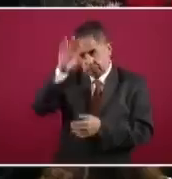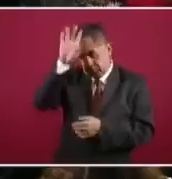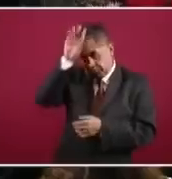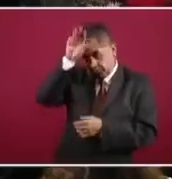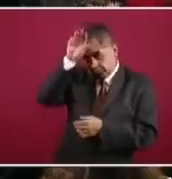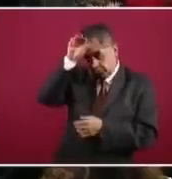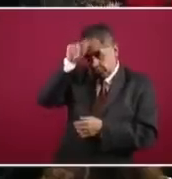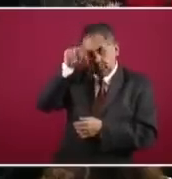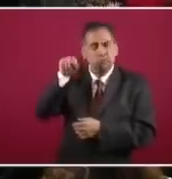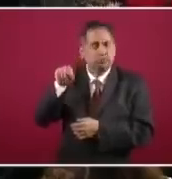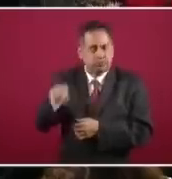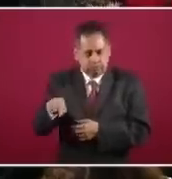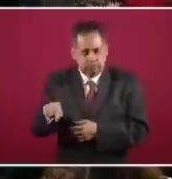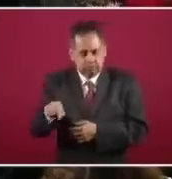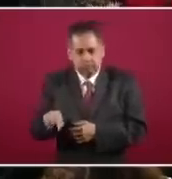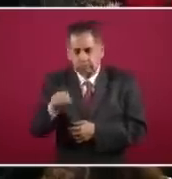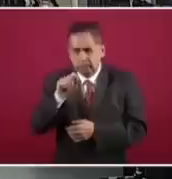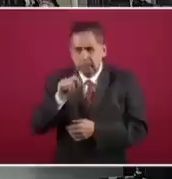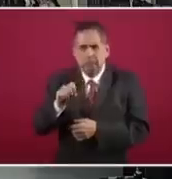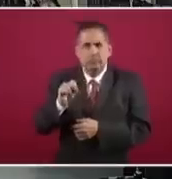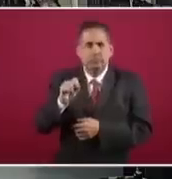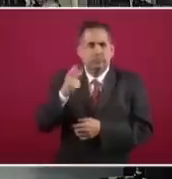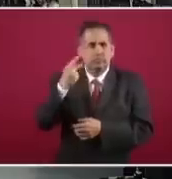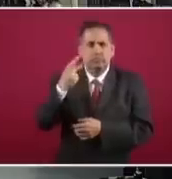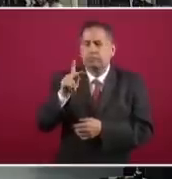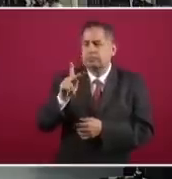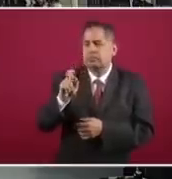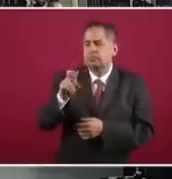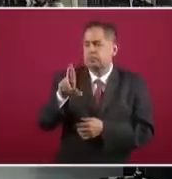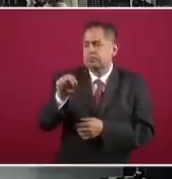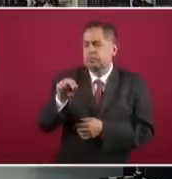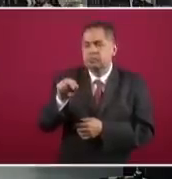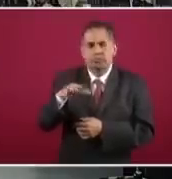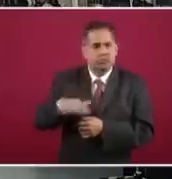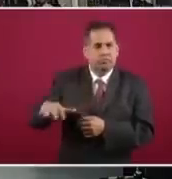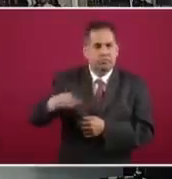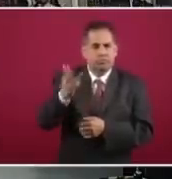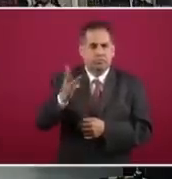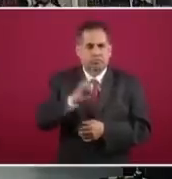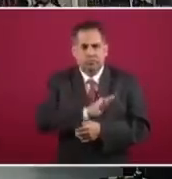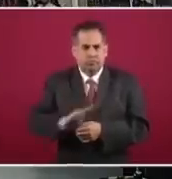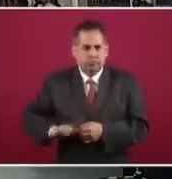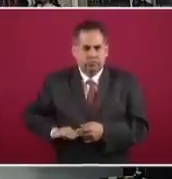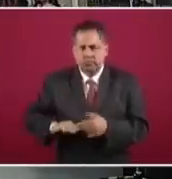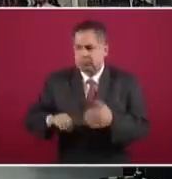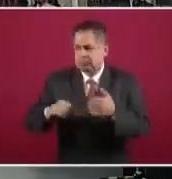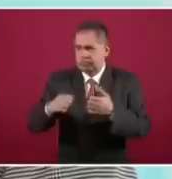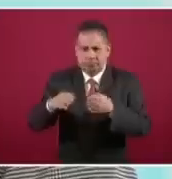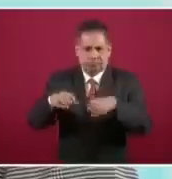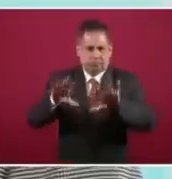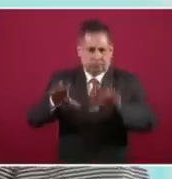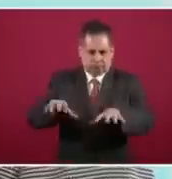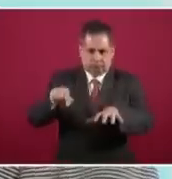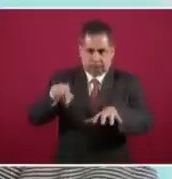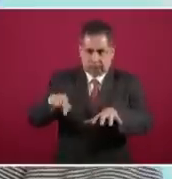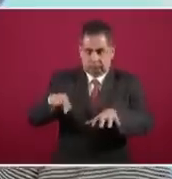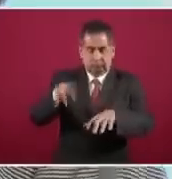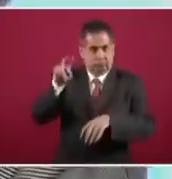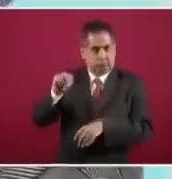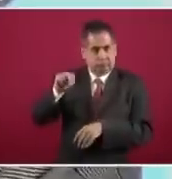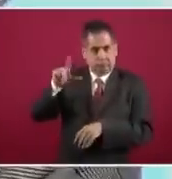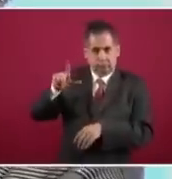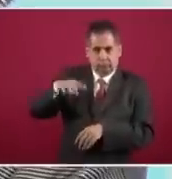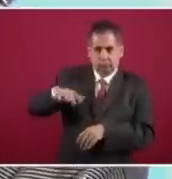Monterrey y San Pedro, que son dos municipios conurbados, para también ver cómo